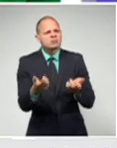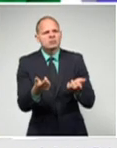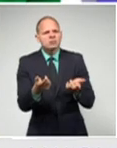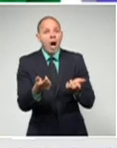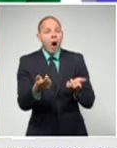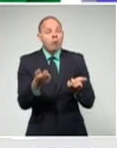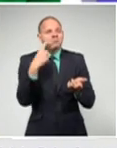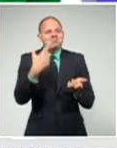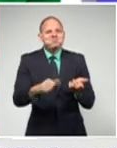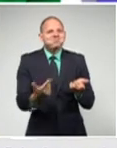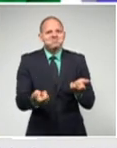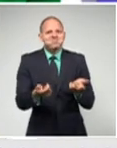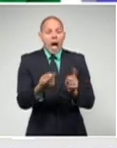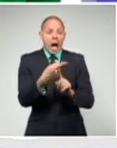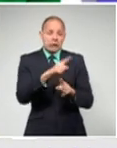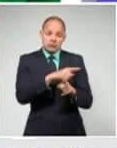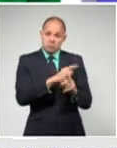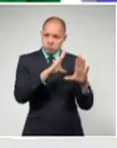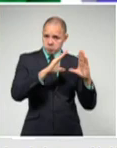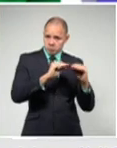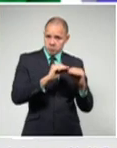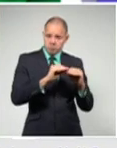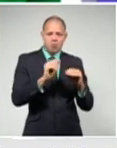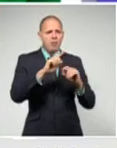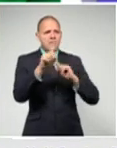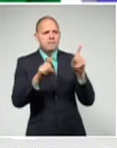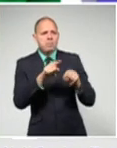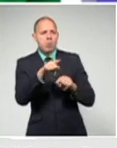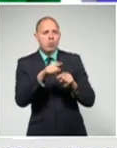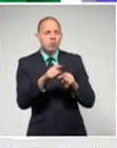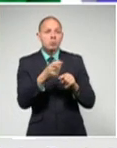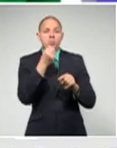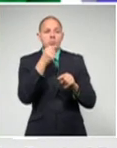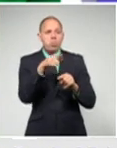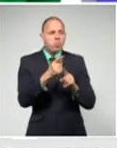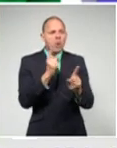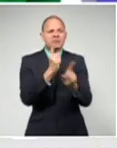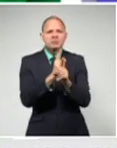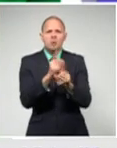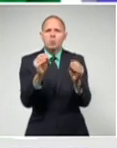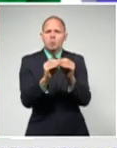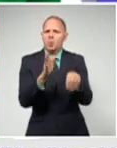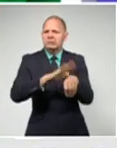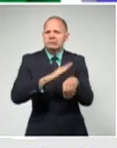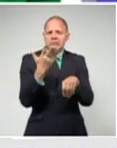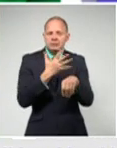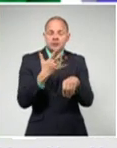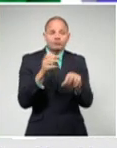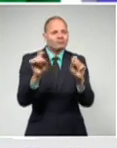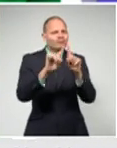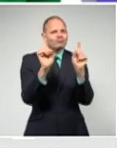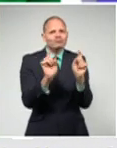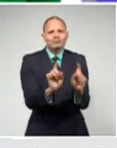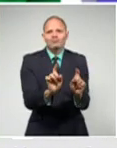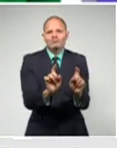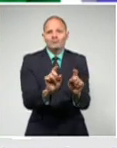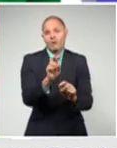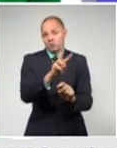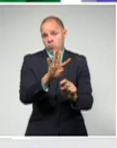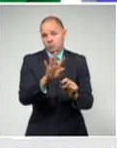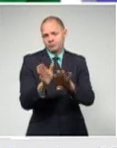hasta la noche de ayer todavía no se había identificado. En el acumulado desde el 1 de noviembre,